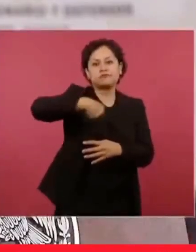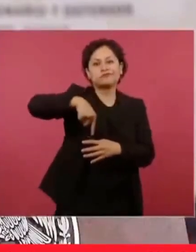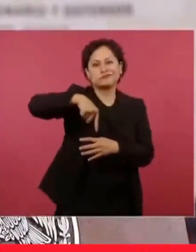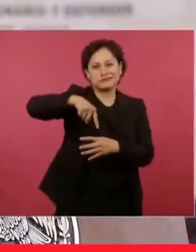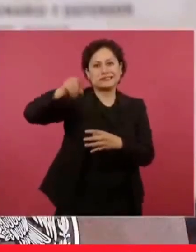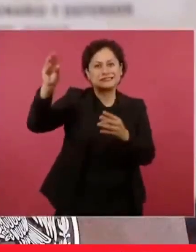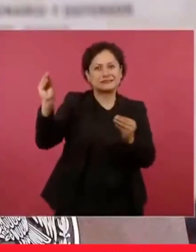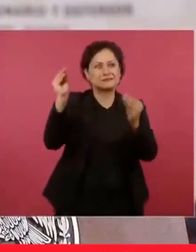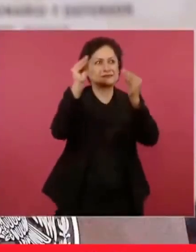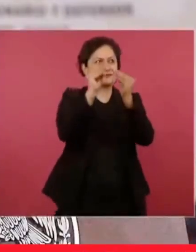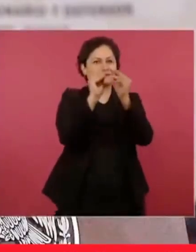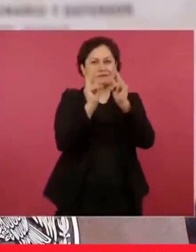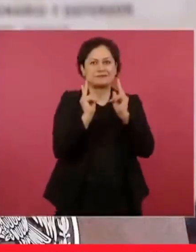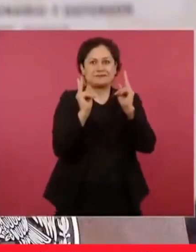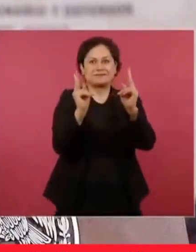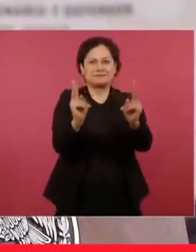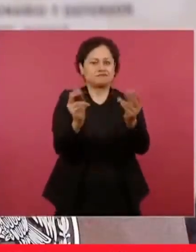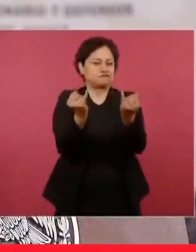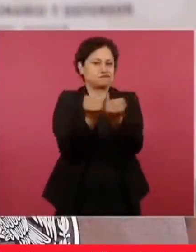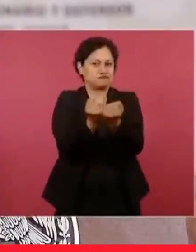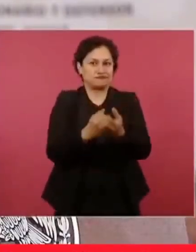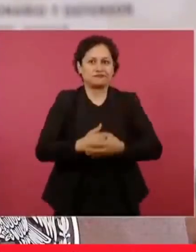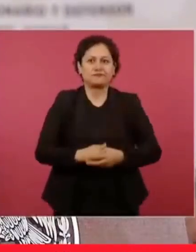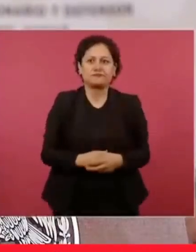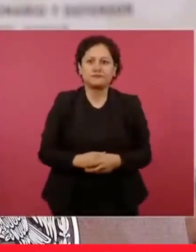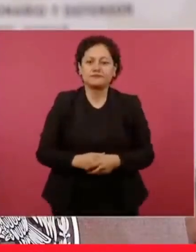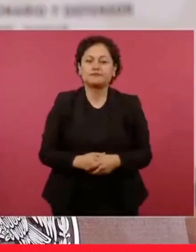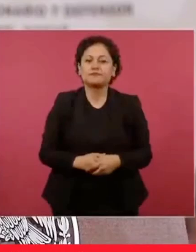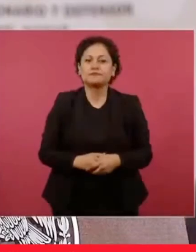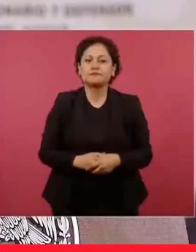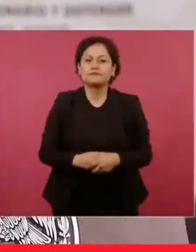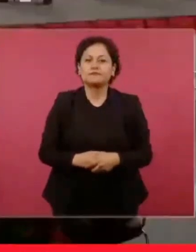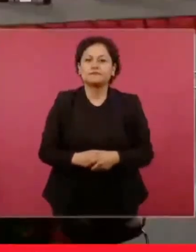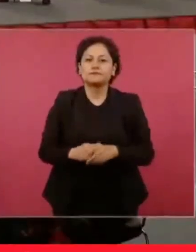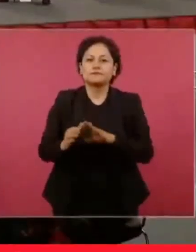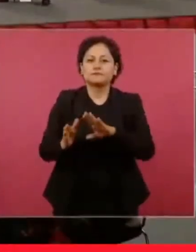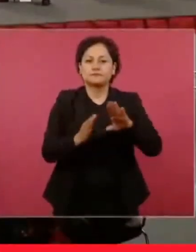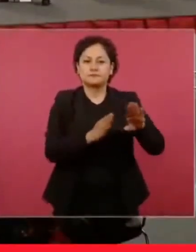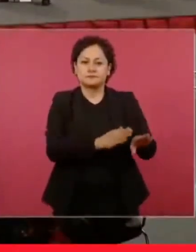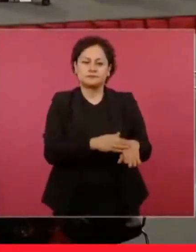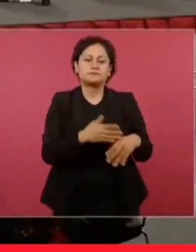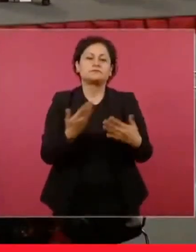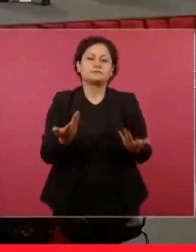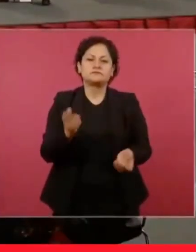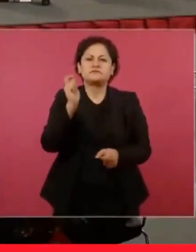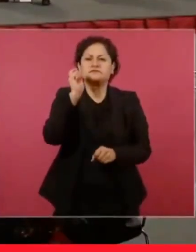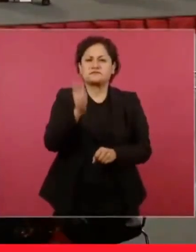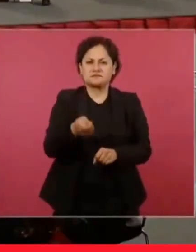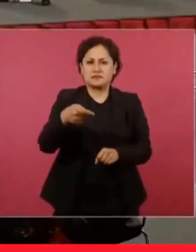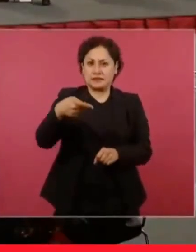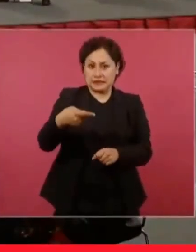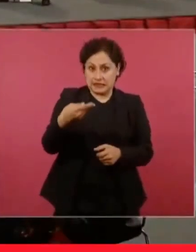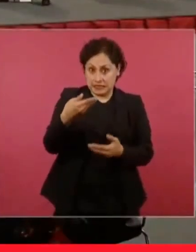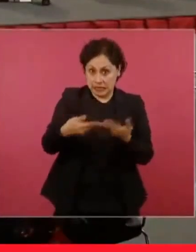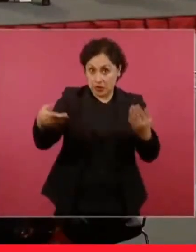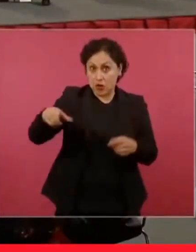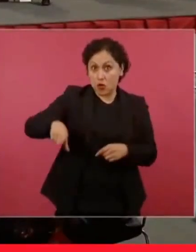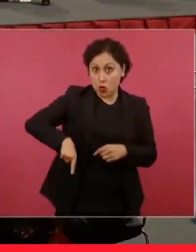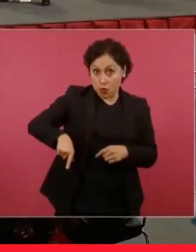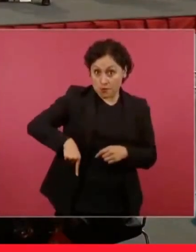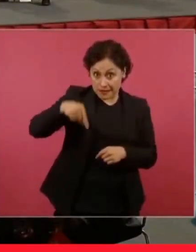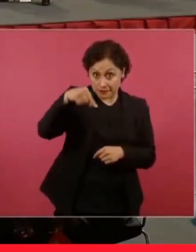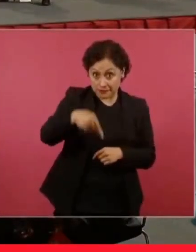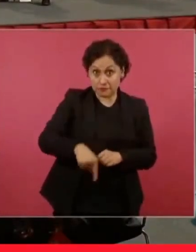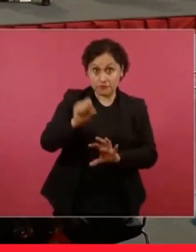este país. La que sigue, por favor. ¿Cuáles han sido las inversiones que ha tenido esta administración? Estamos